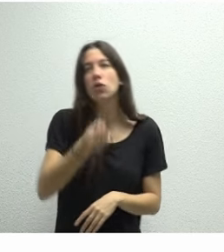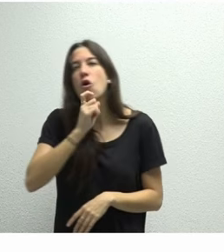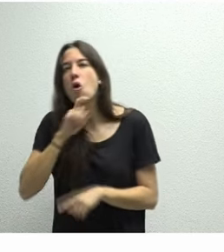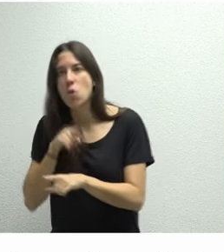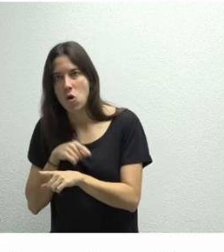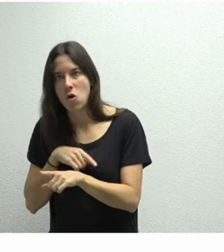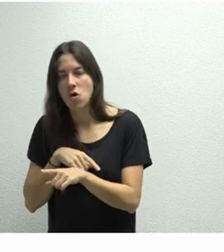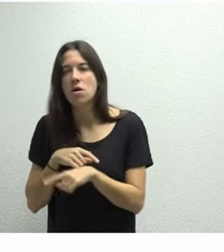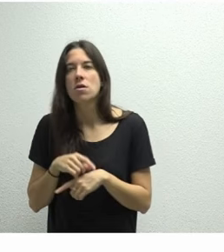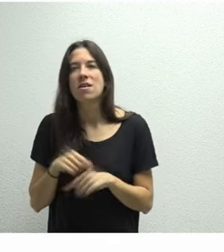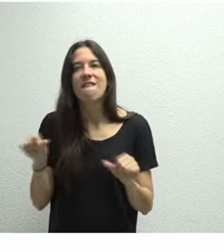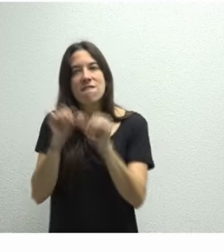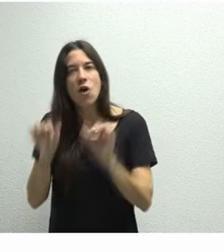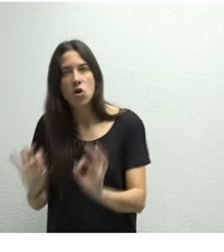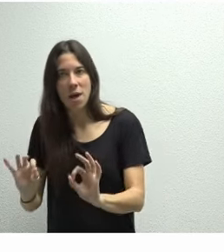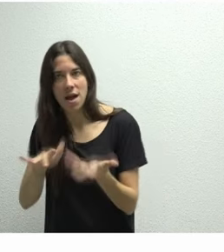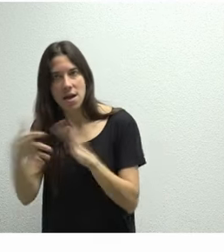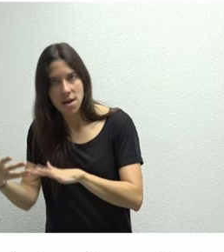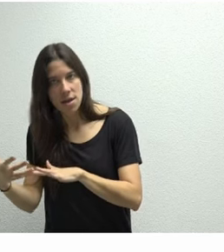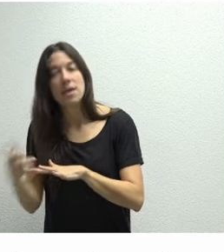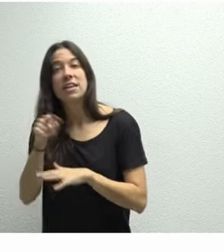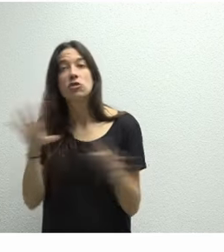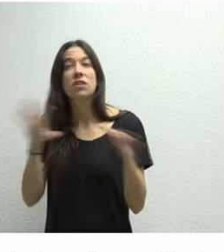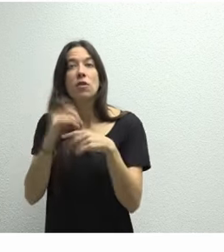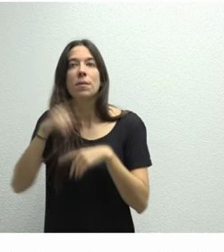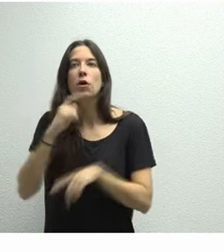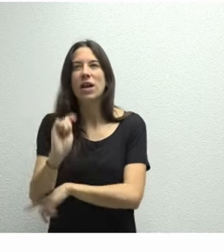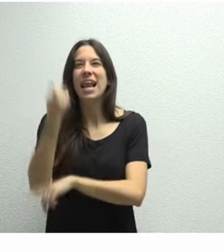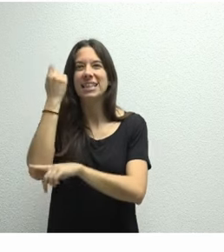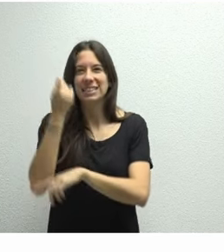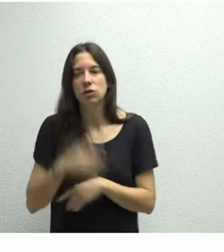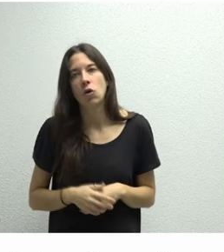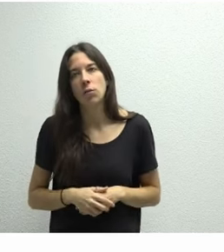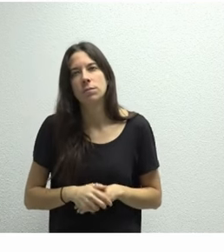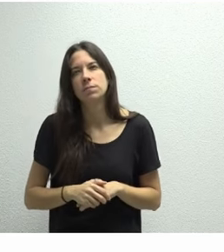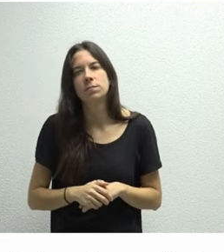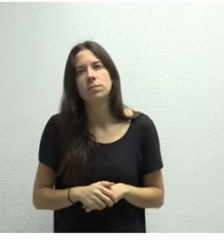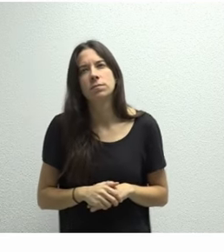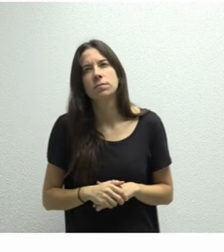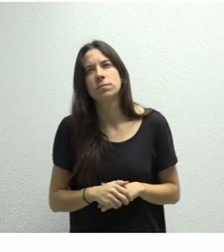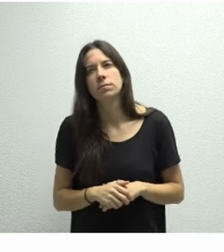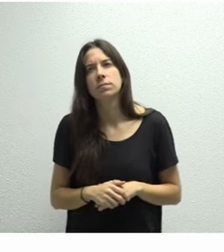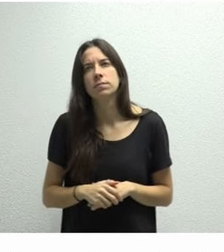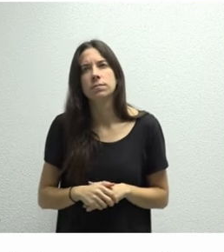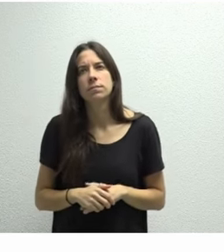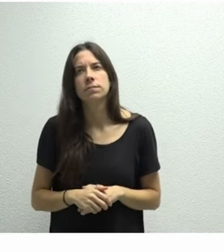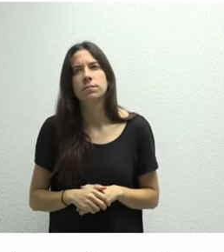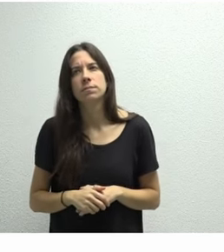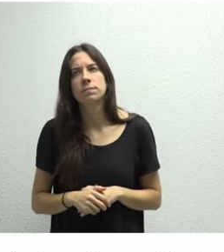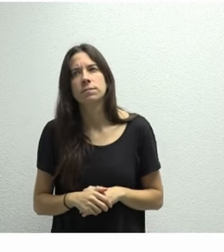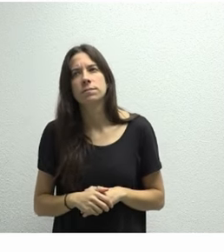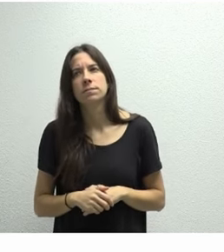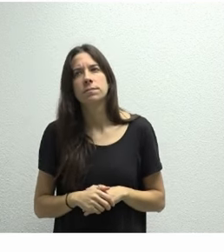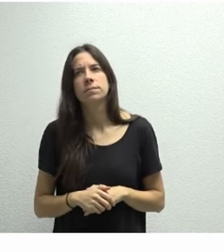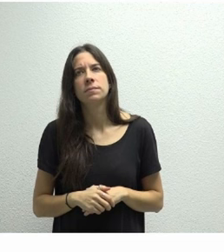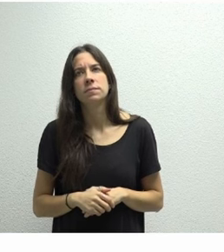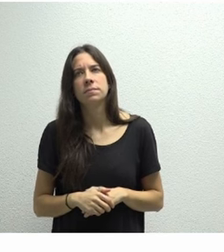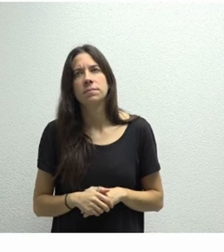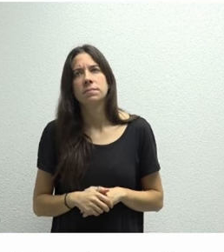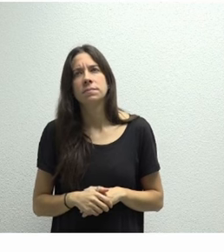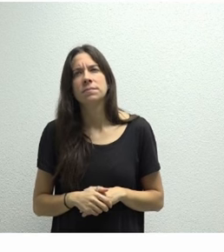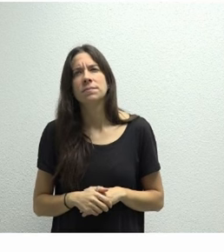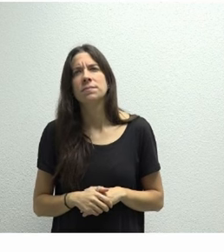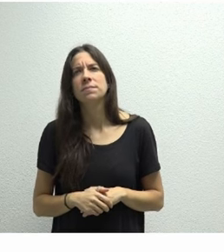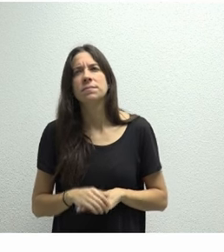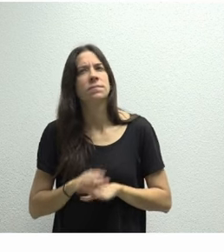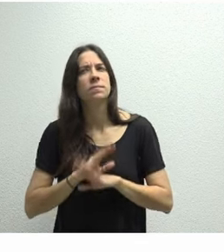está va muy vinculado al al éxito no el frasco pequeño que se guarda en él no eh